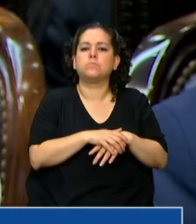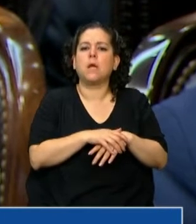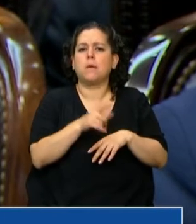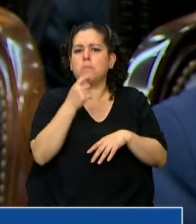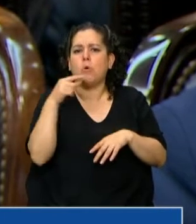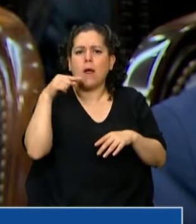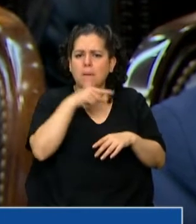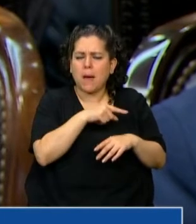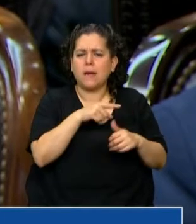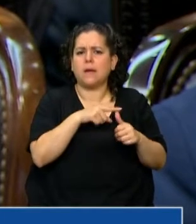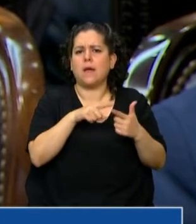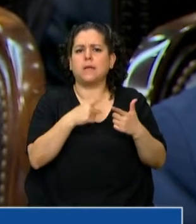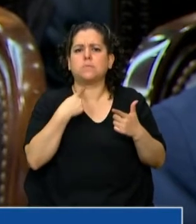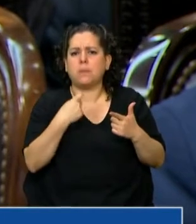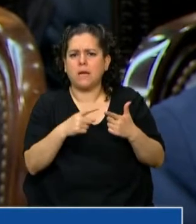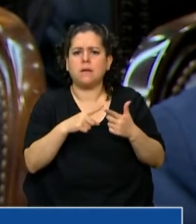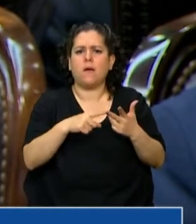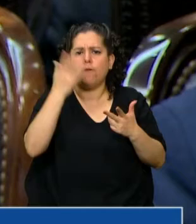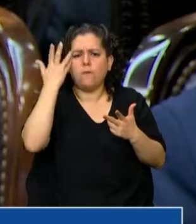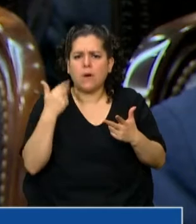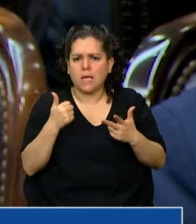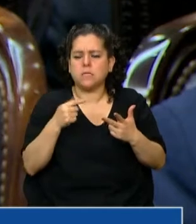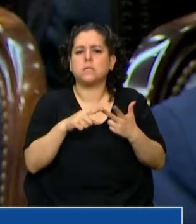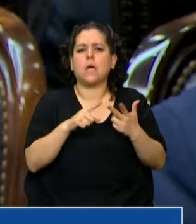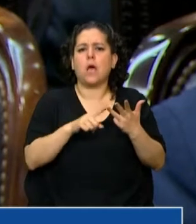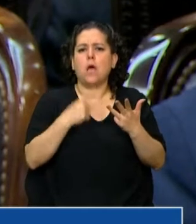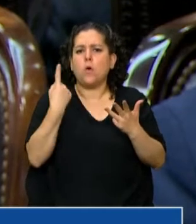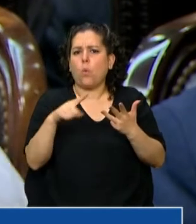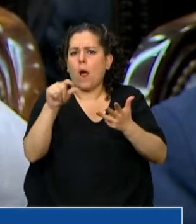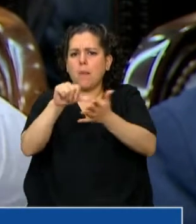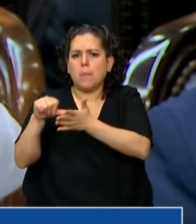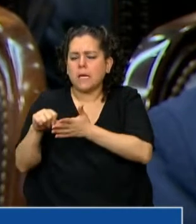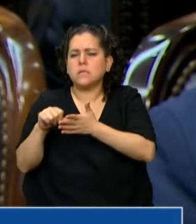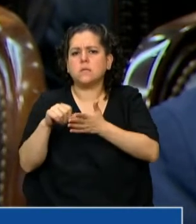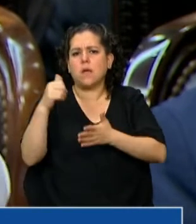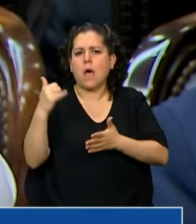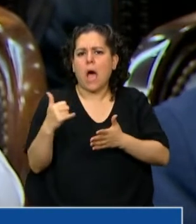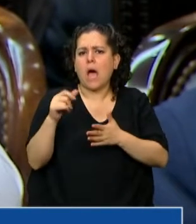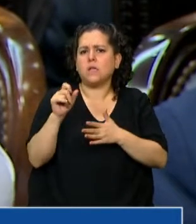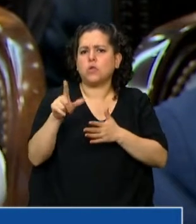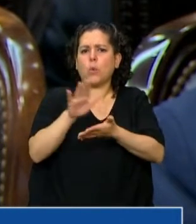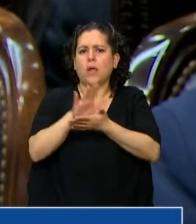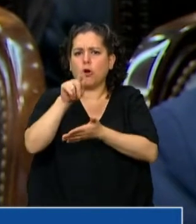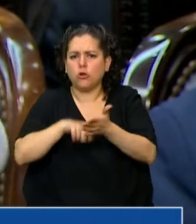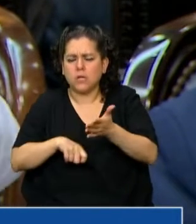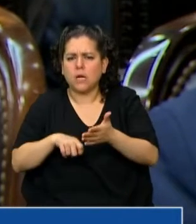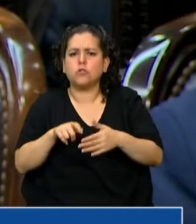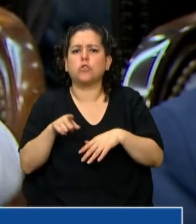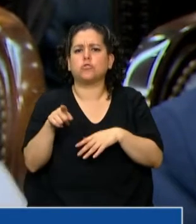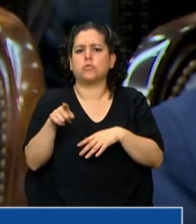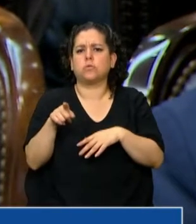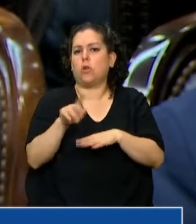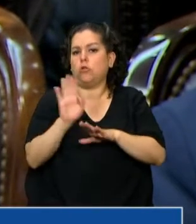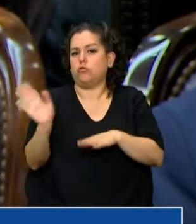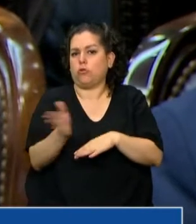En Alemania, y en España y en Francia. ¿En qué países existen mecanismos de indexación de los contratos? En todos